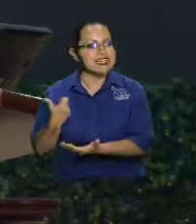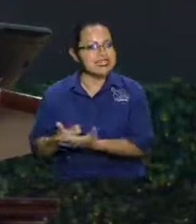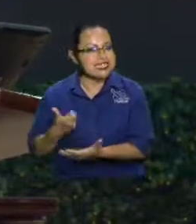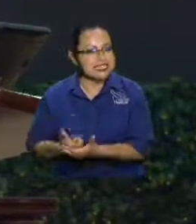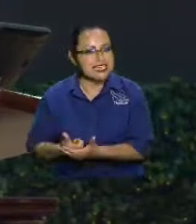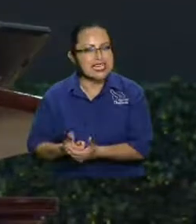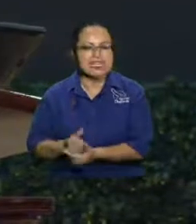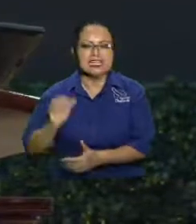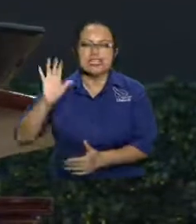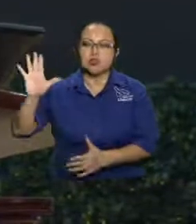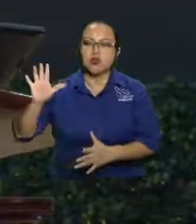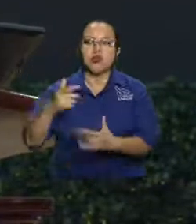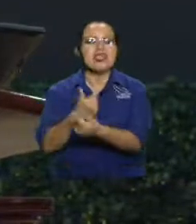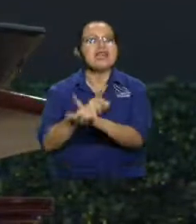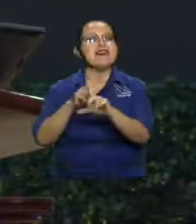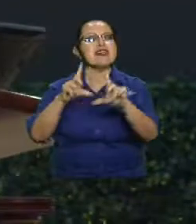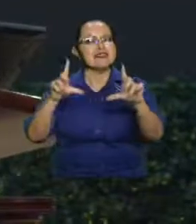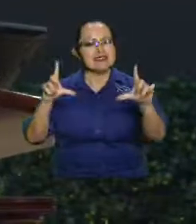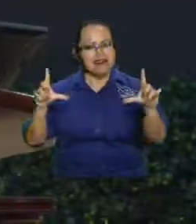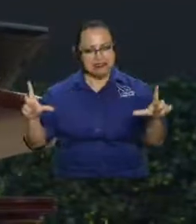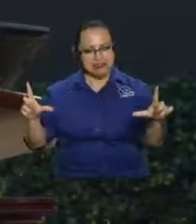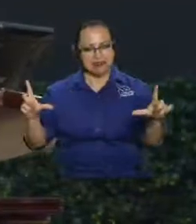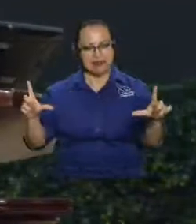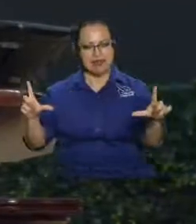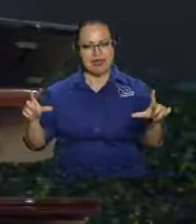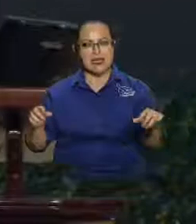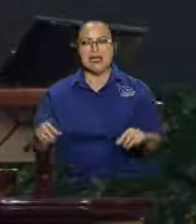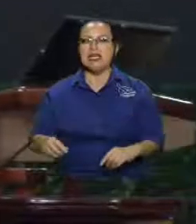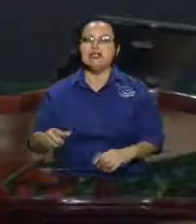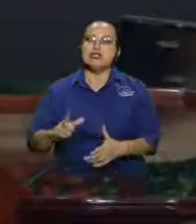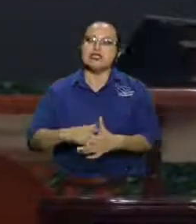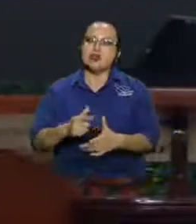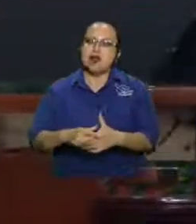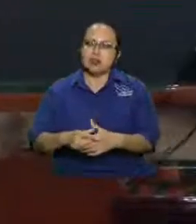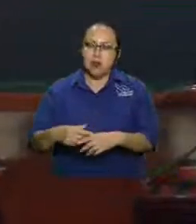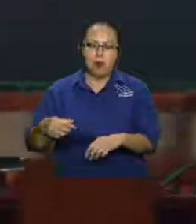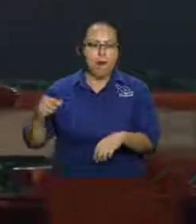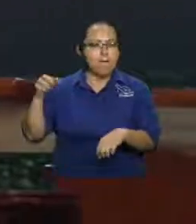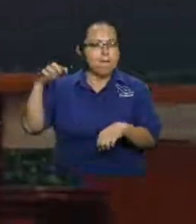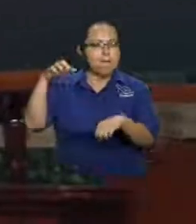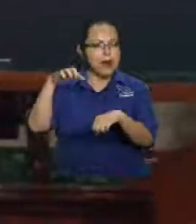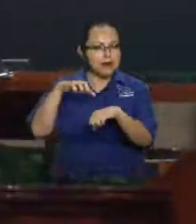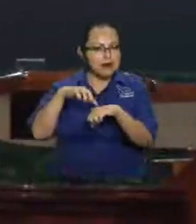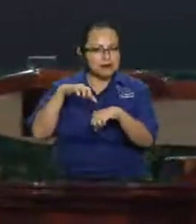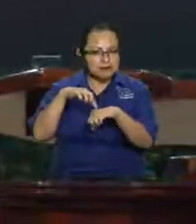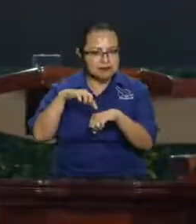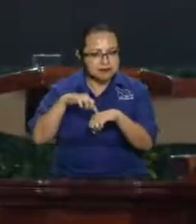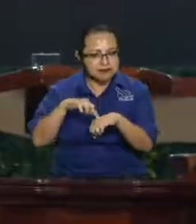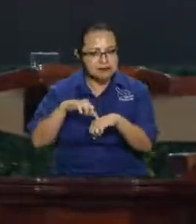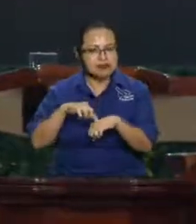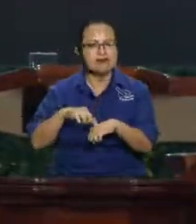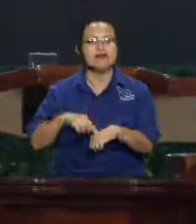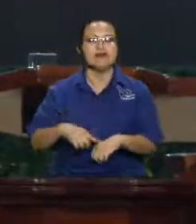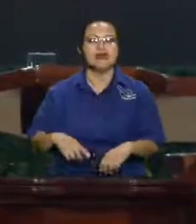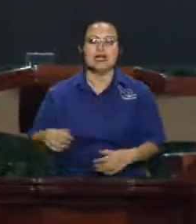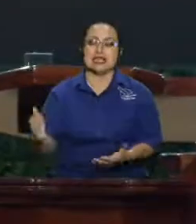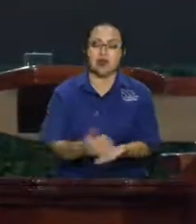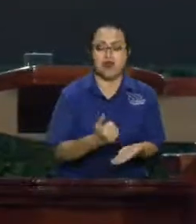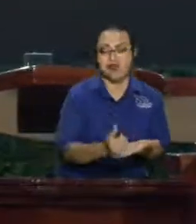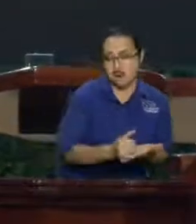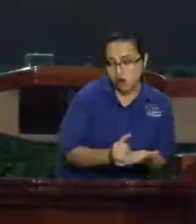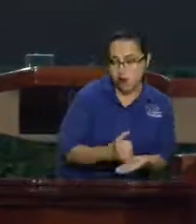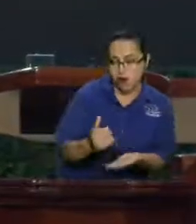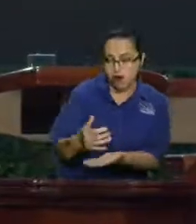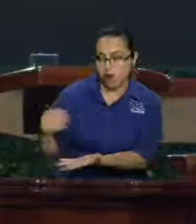riqueza de su liberalidad. Entonces, cuando Pablo recogió una ofrenda para